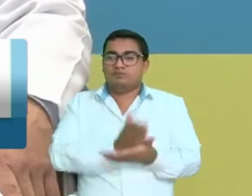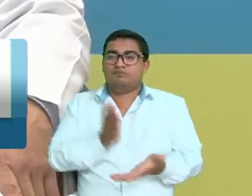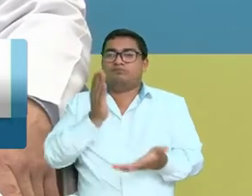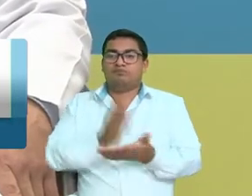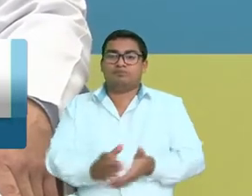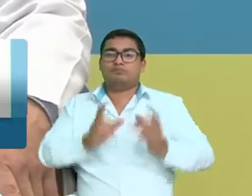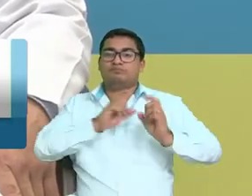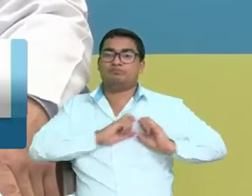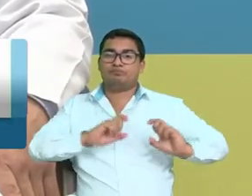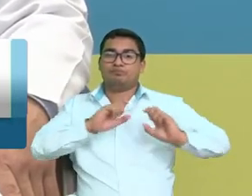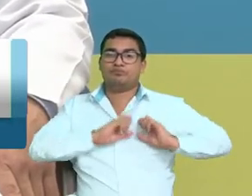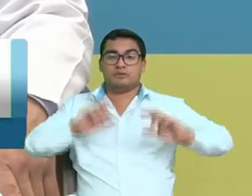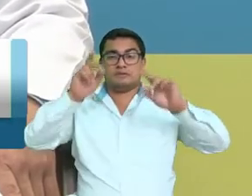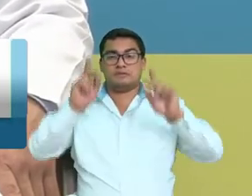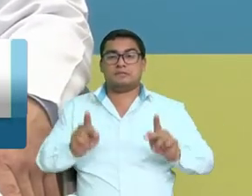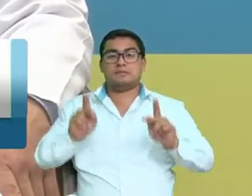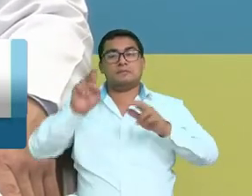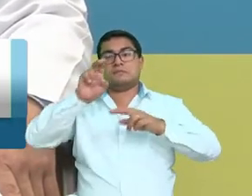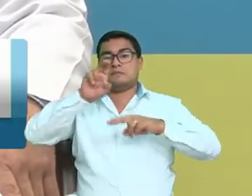una persona. Sí, sin estar mínimo